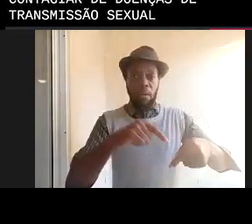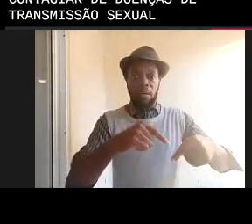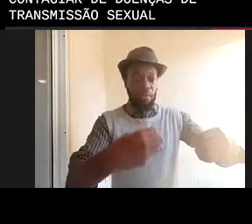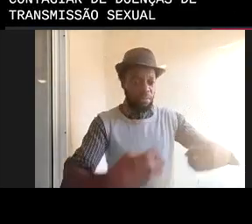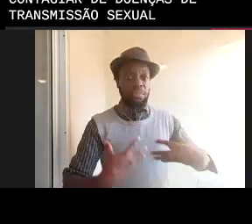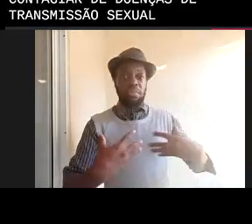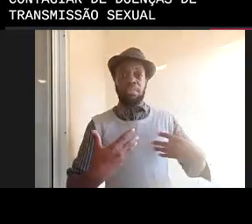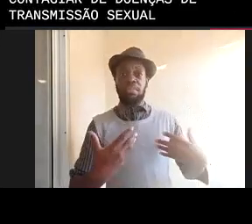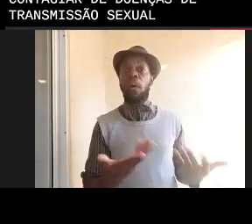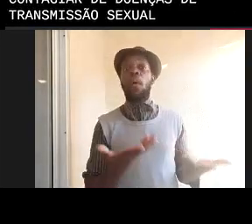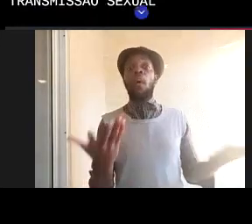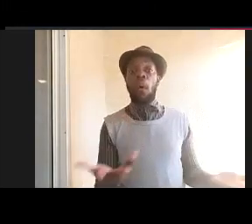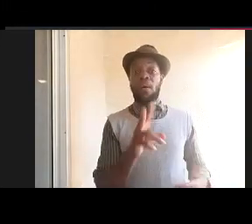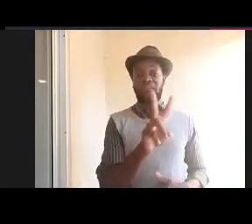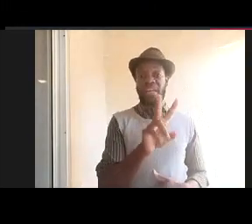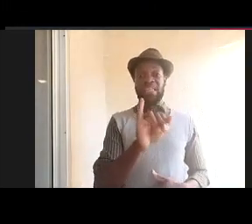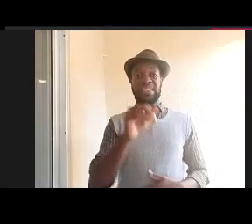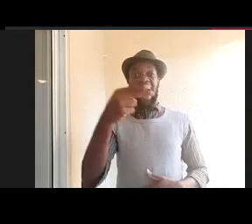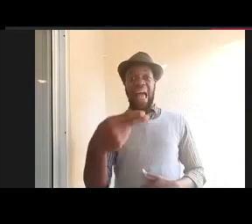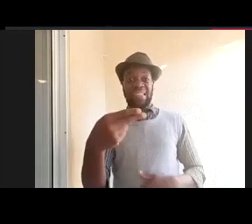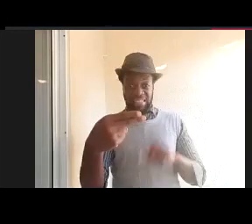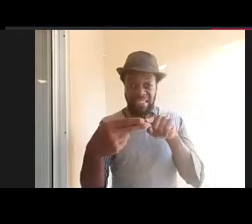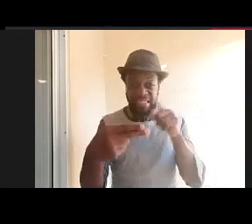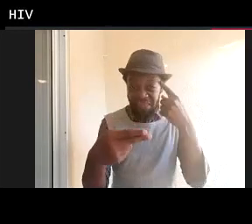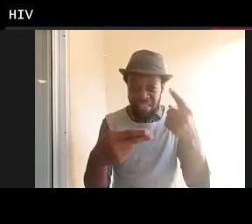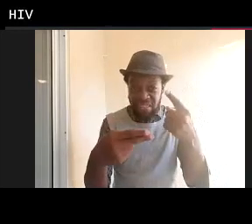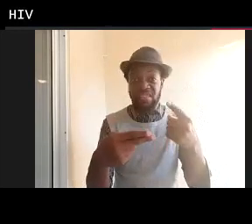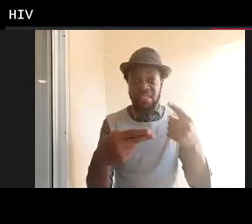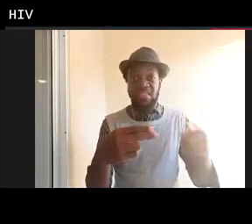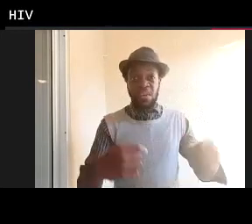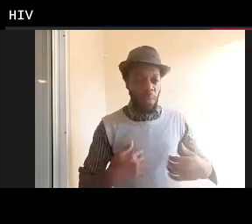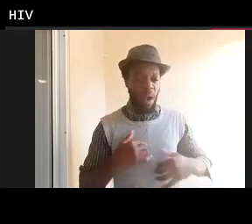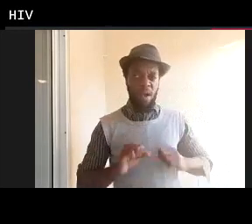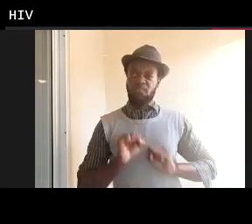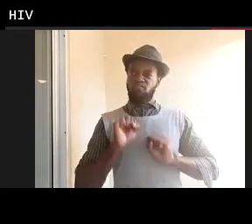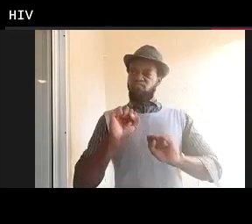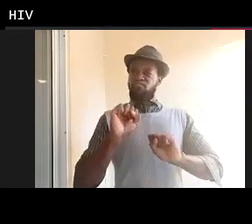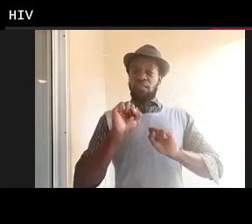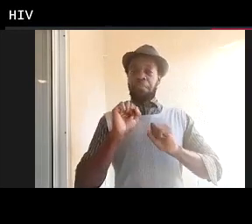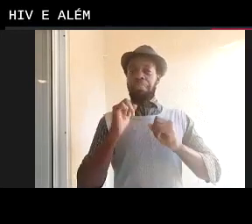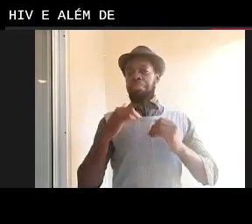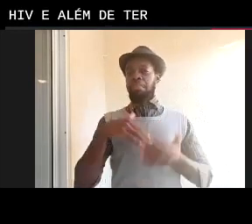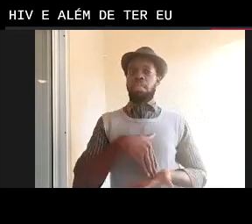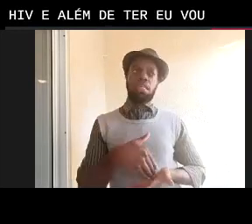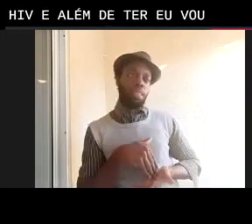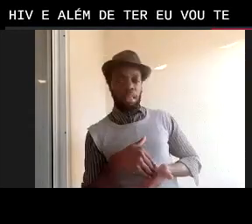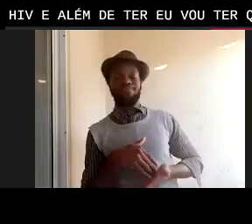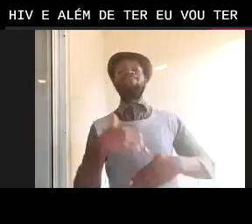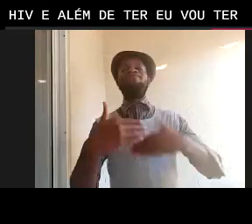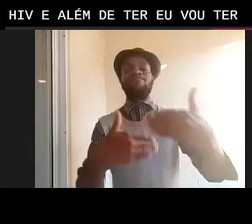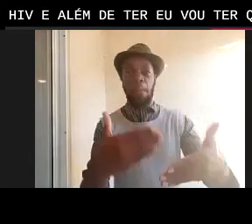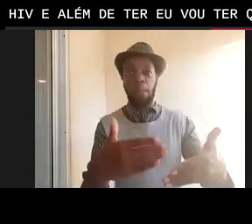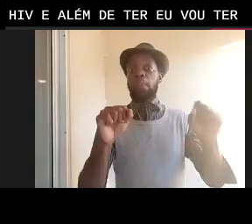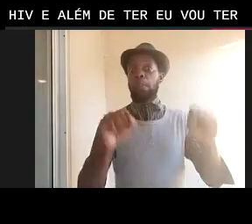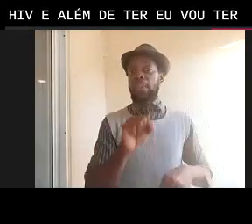de inmunodeficiencia como es el VIH. Y además de tener embarazos no deseados.